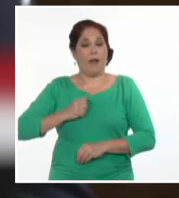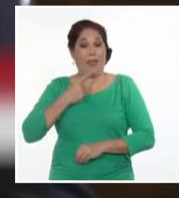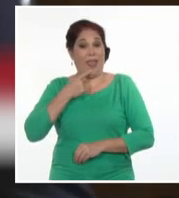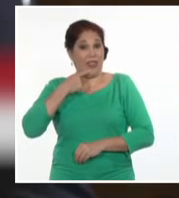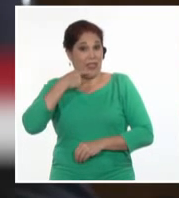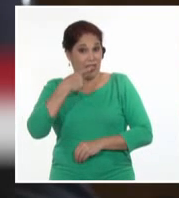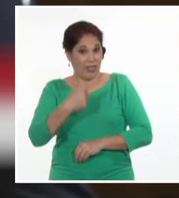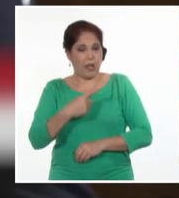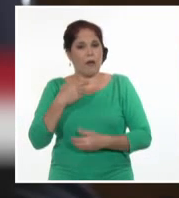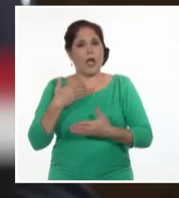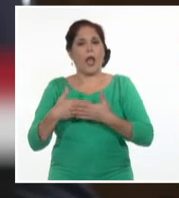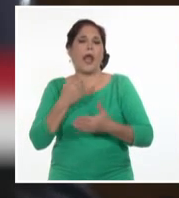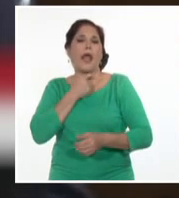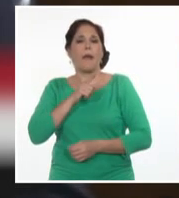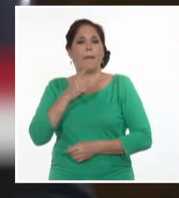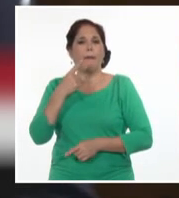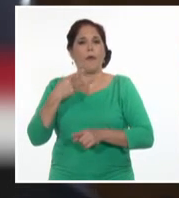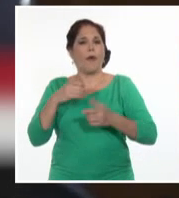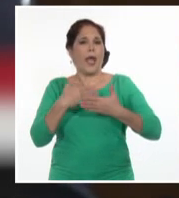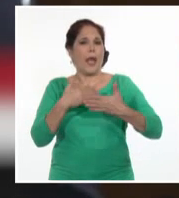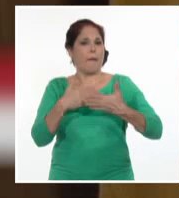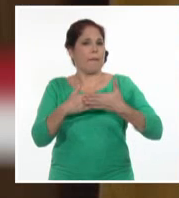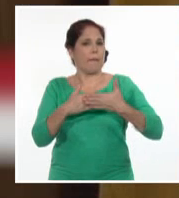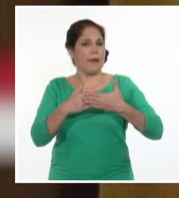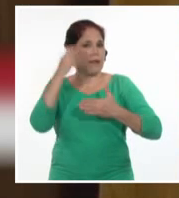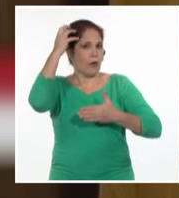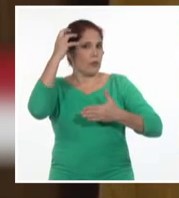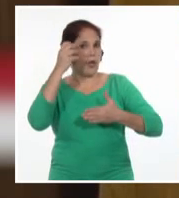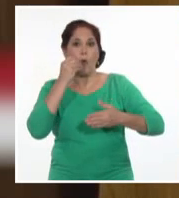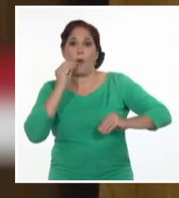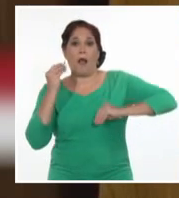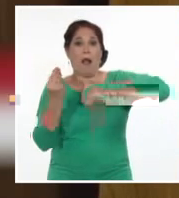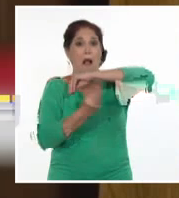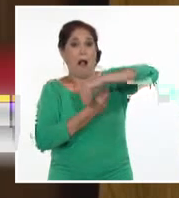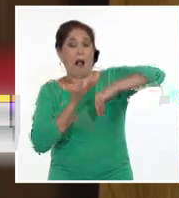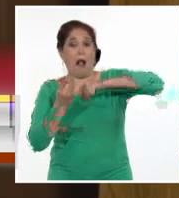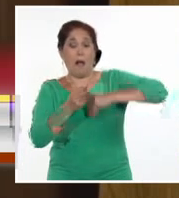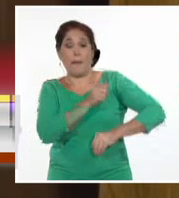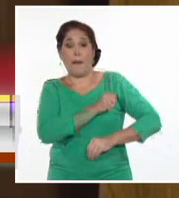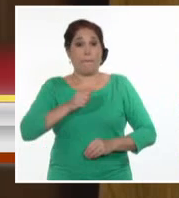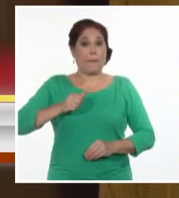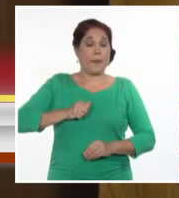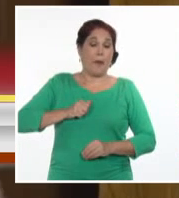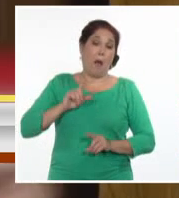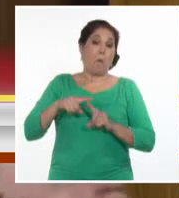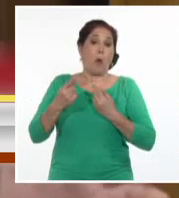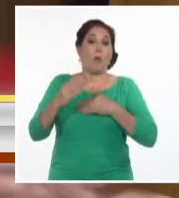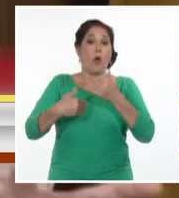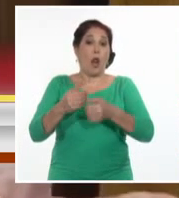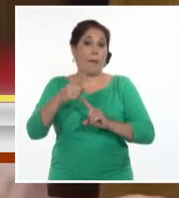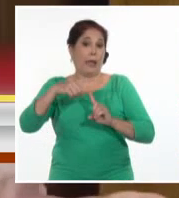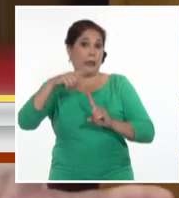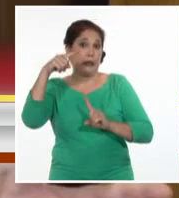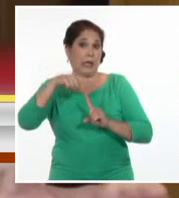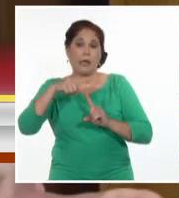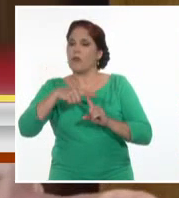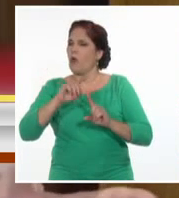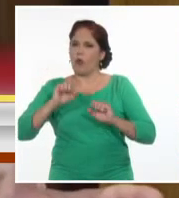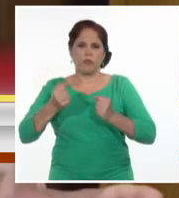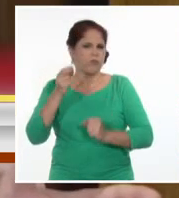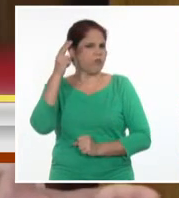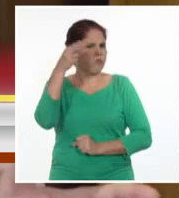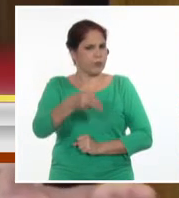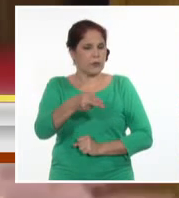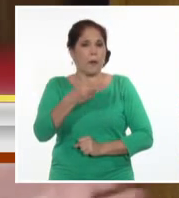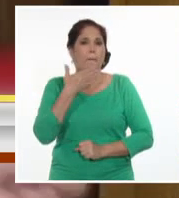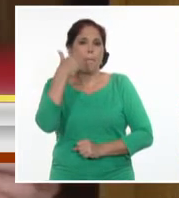que no puedan ser sometidas a esta medida a corto plazo por su dificultad o por razones técnicas, la disposición será tratar de mejorar